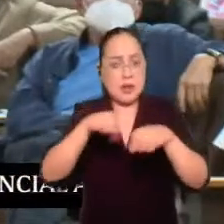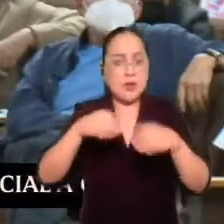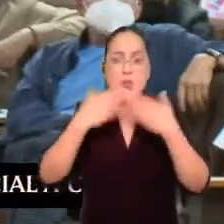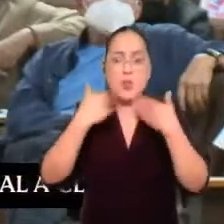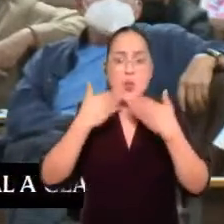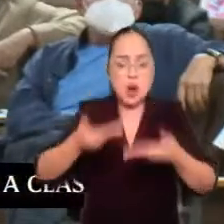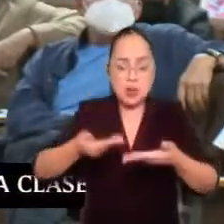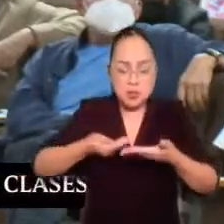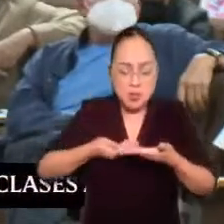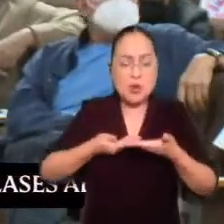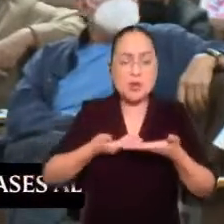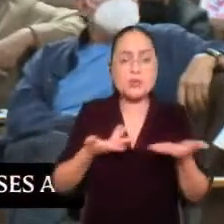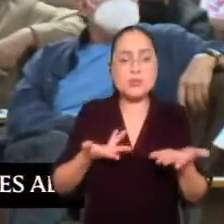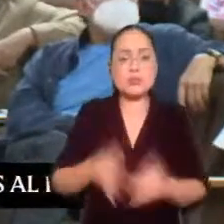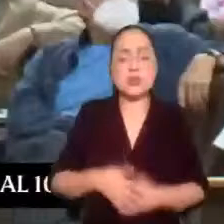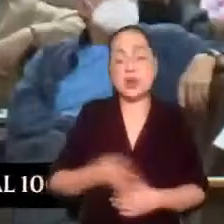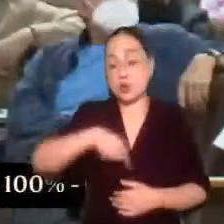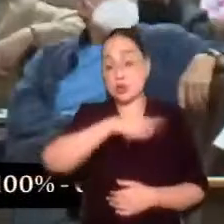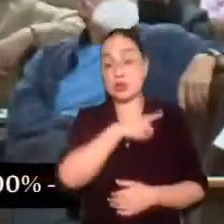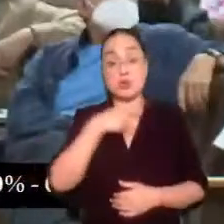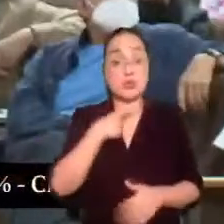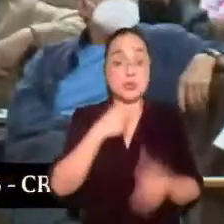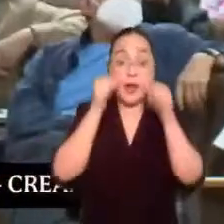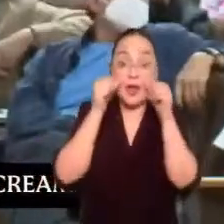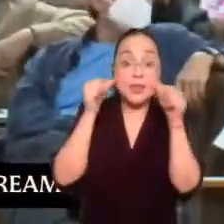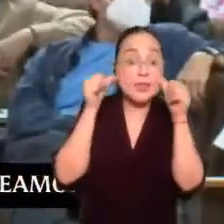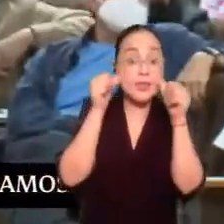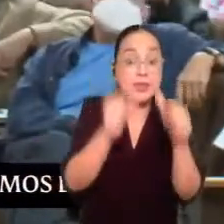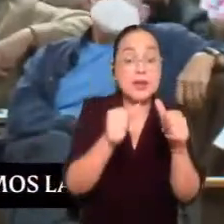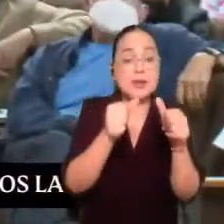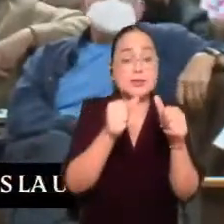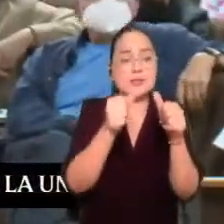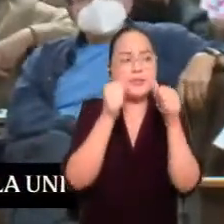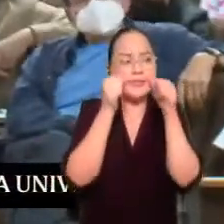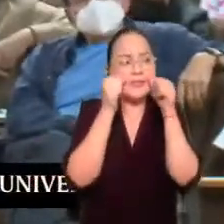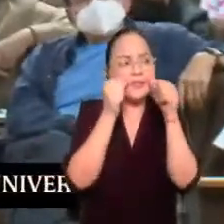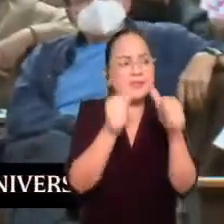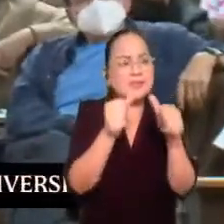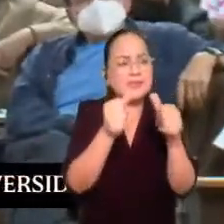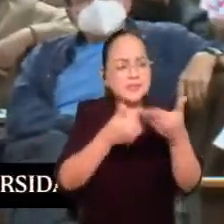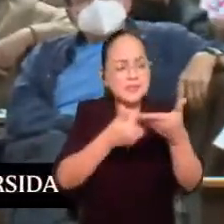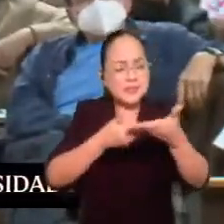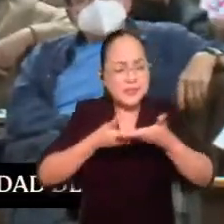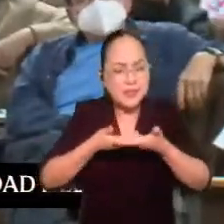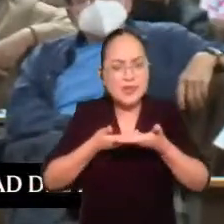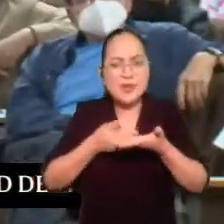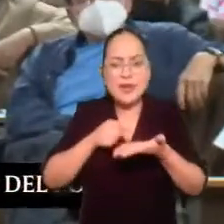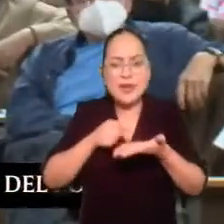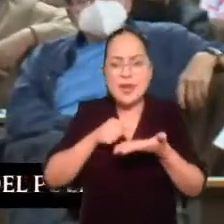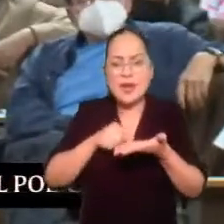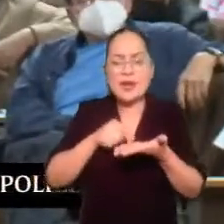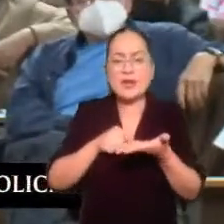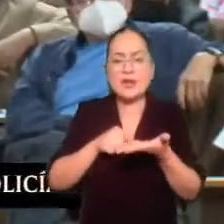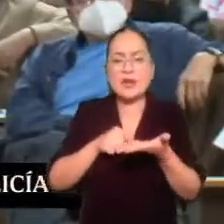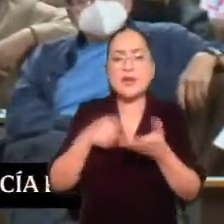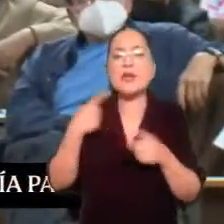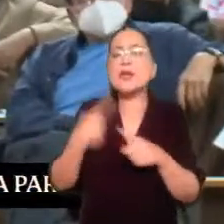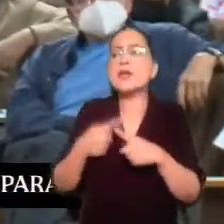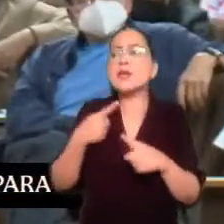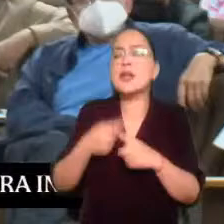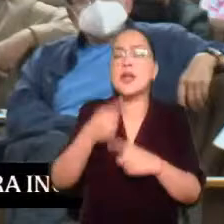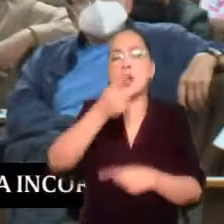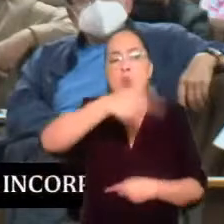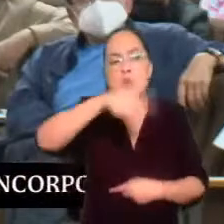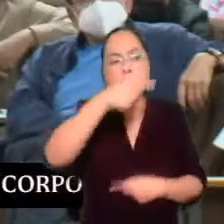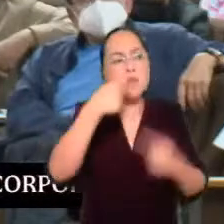Estamos obligados a atenderlos. Pero atender el pliego petitorio, lo presentan, lo discuten, lo ven.